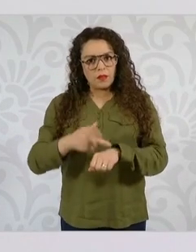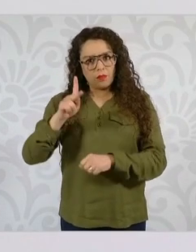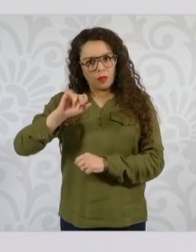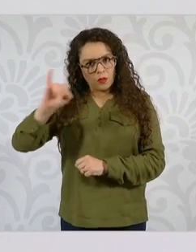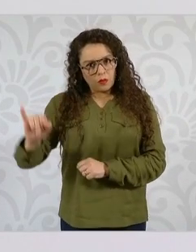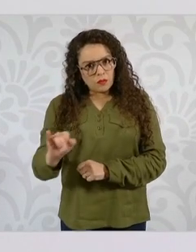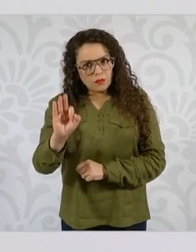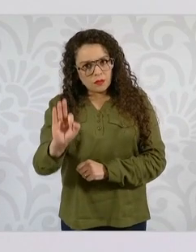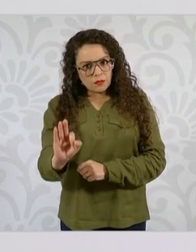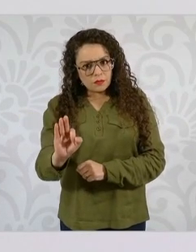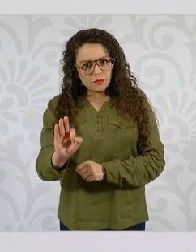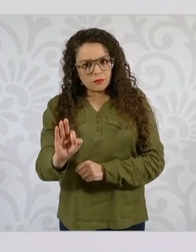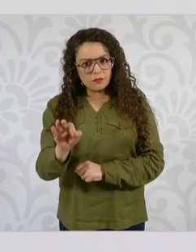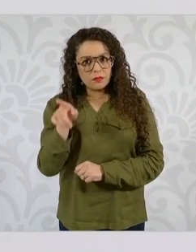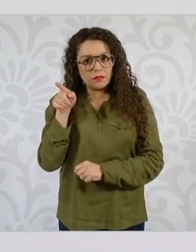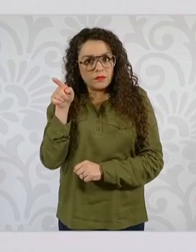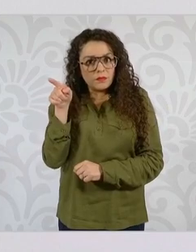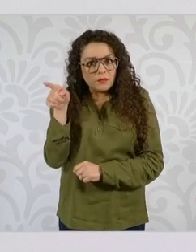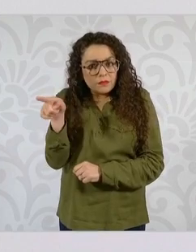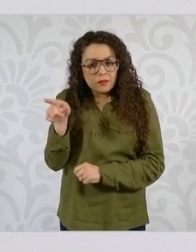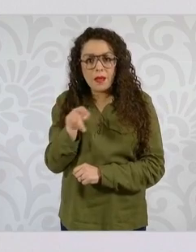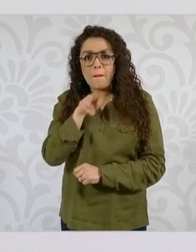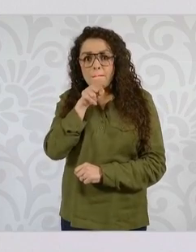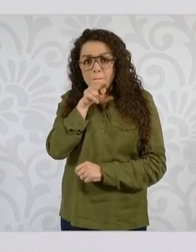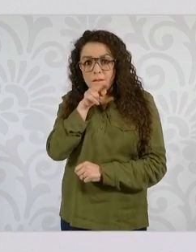ellos no tienen de qué preocuparse